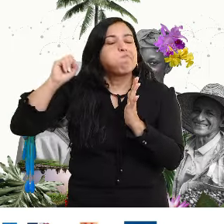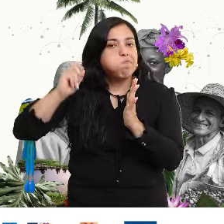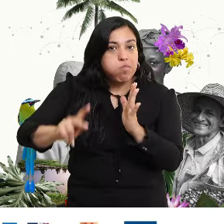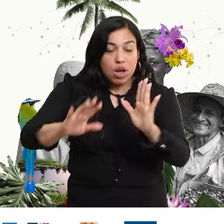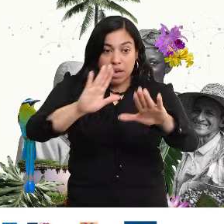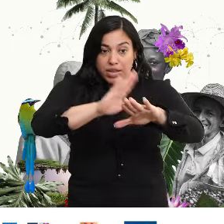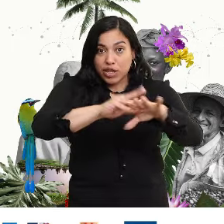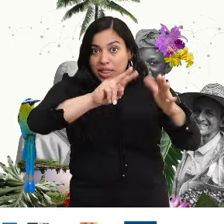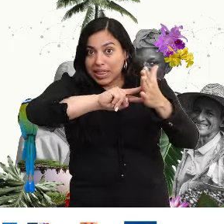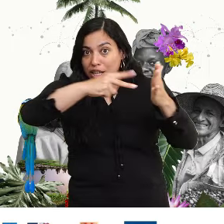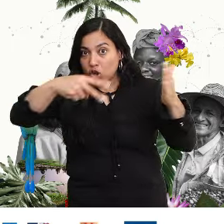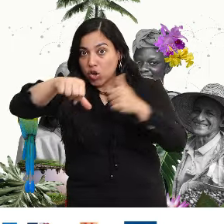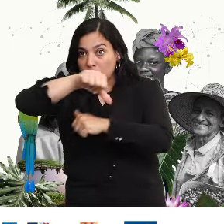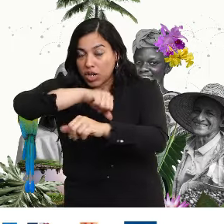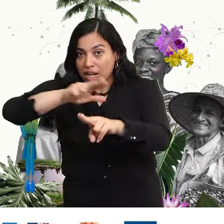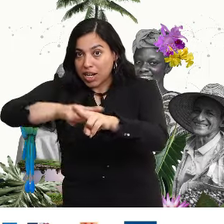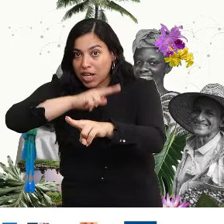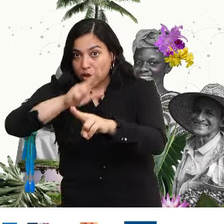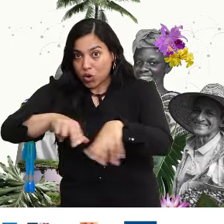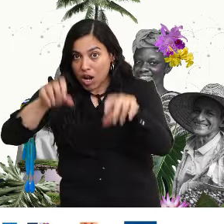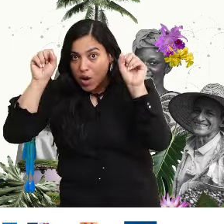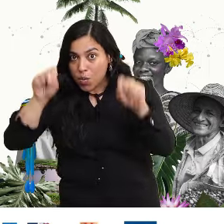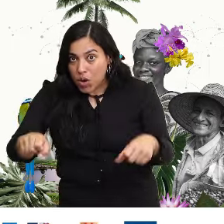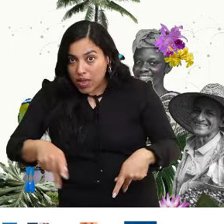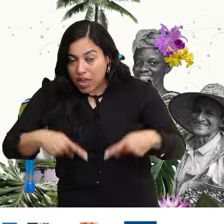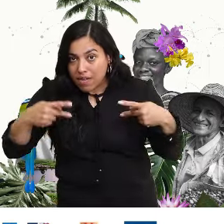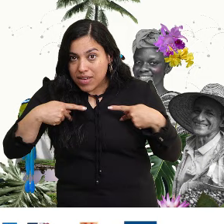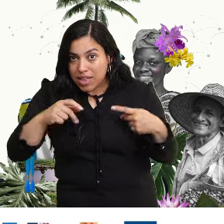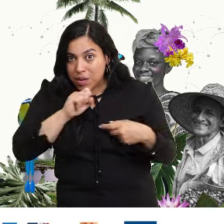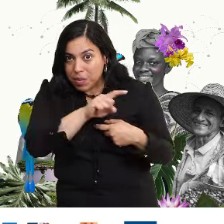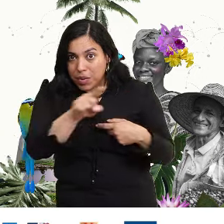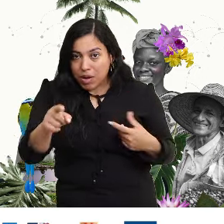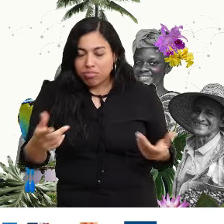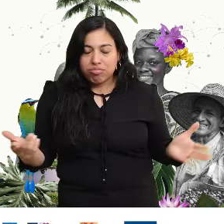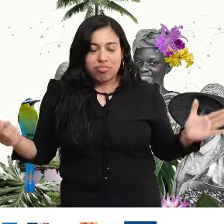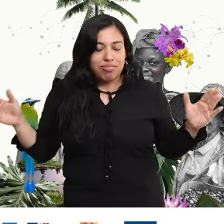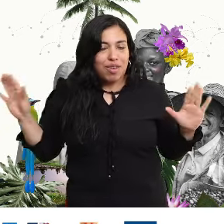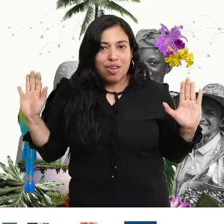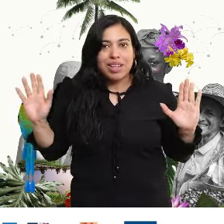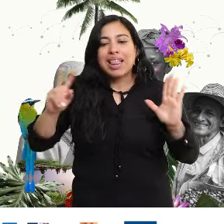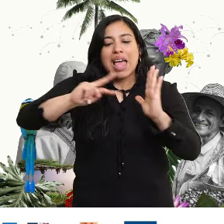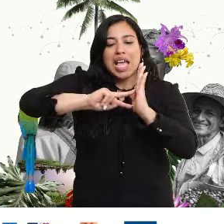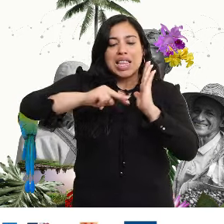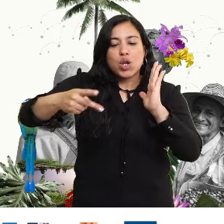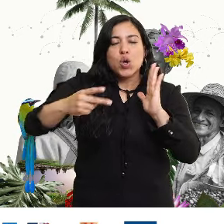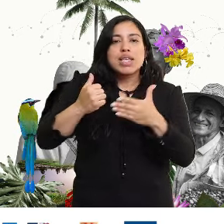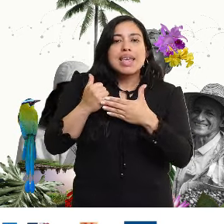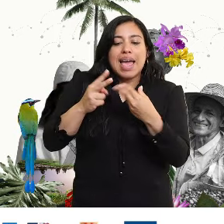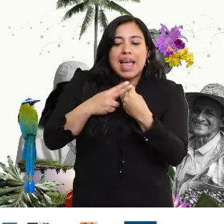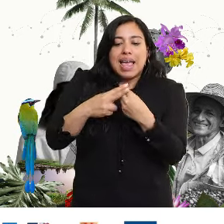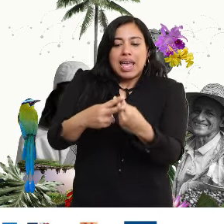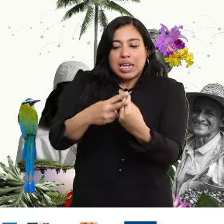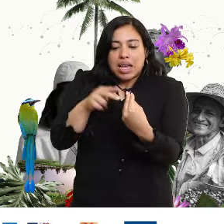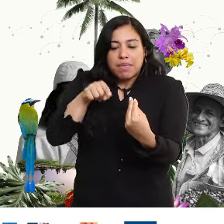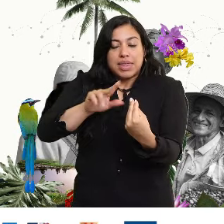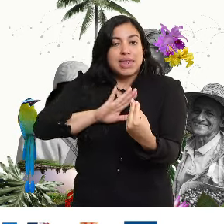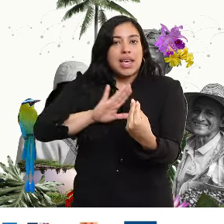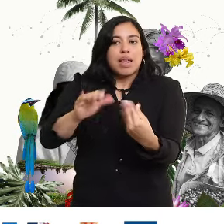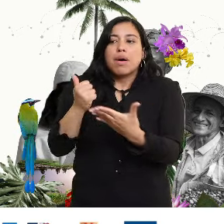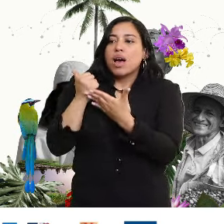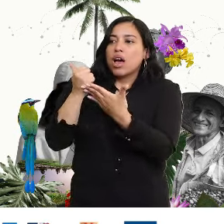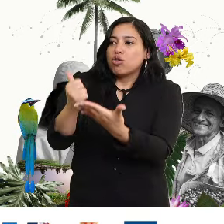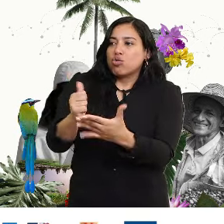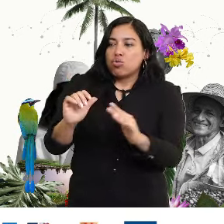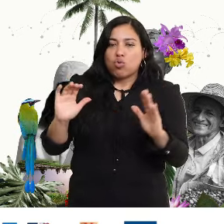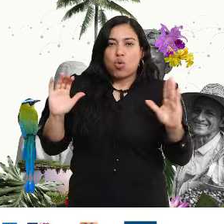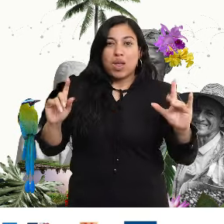reemplazar a la naturaleza y los sistemas de la vida. No, la tecnología puede ser una herramienta que nos ayude,